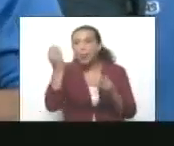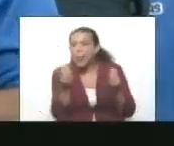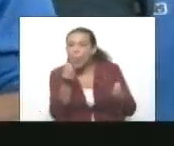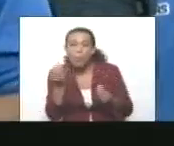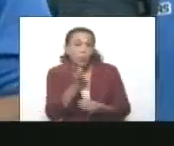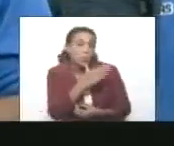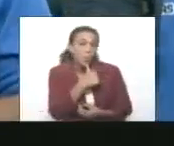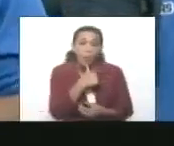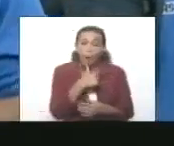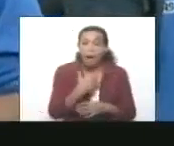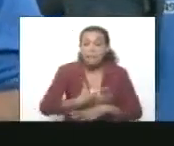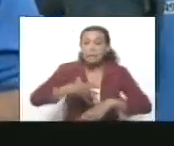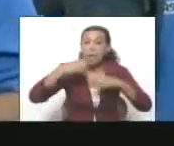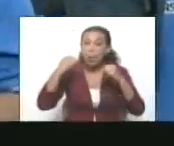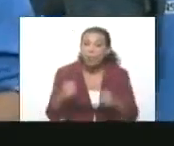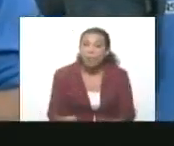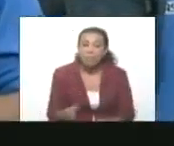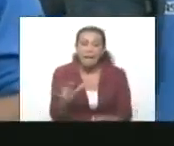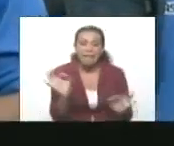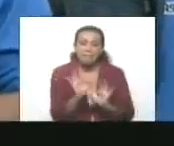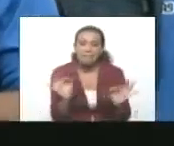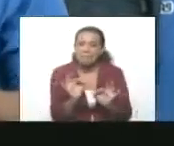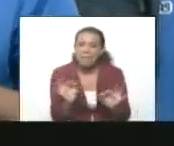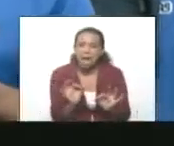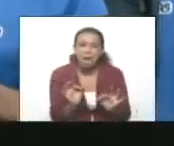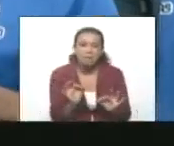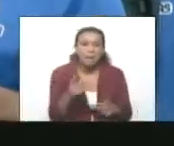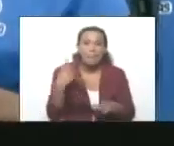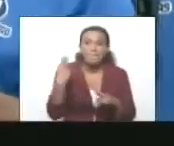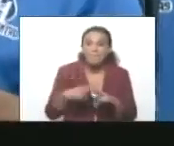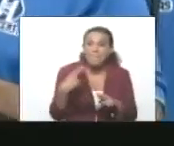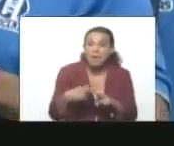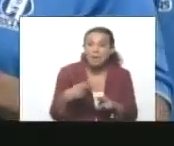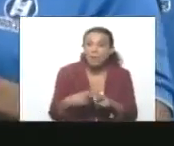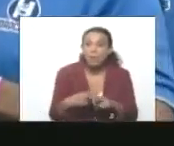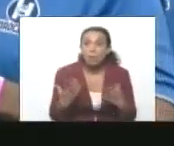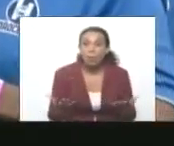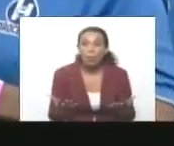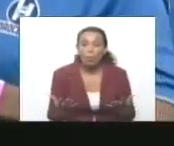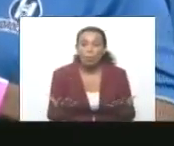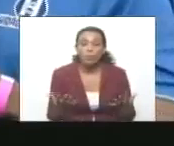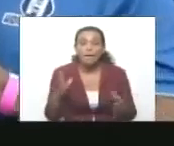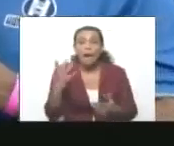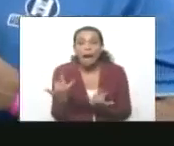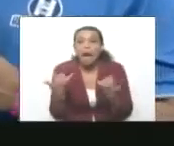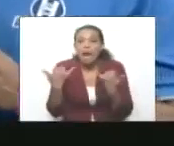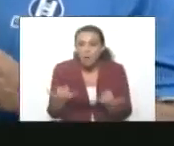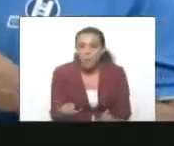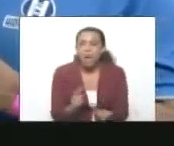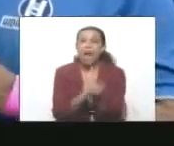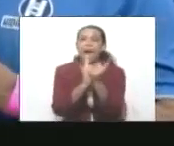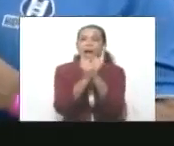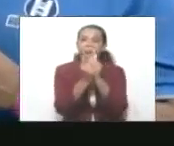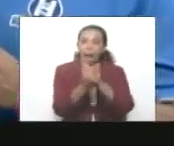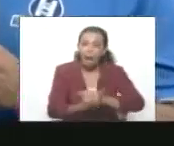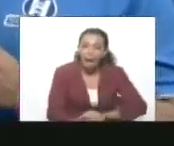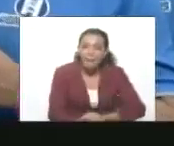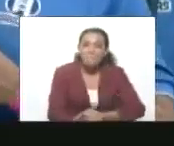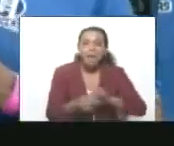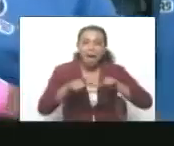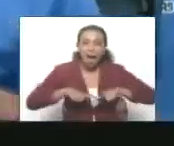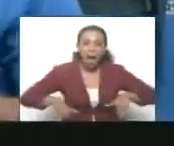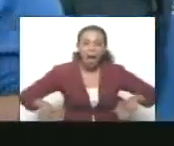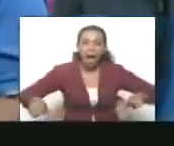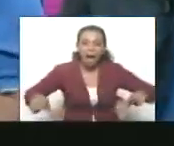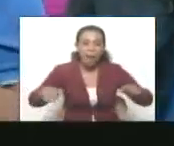no contaba con seguridad, no tenía nada, absolutamente nada. Ahí se rehabilitó de manera integral, completo. Se le colocó el área